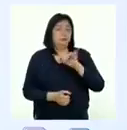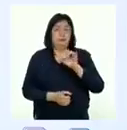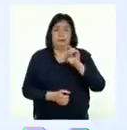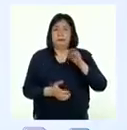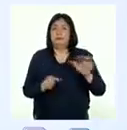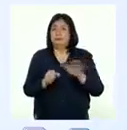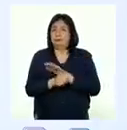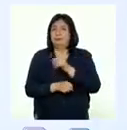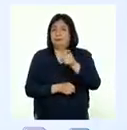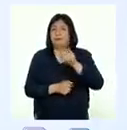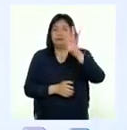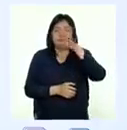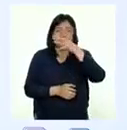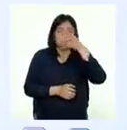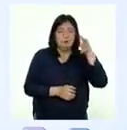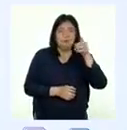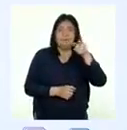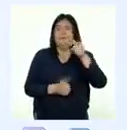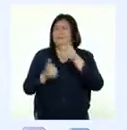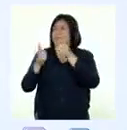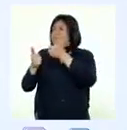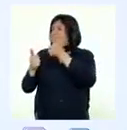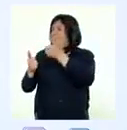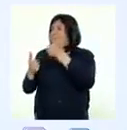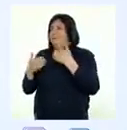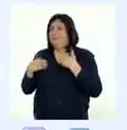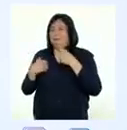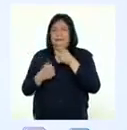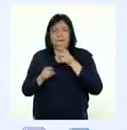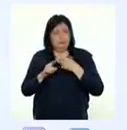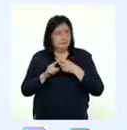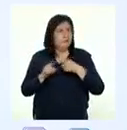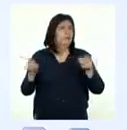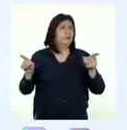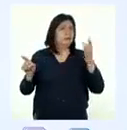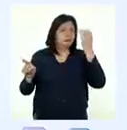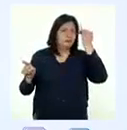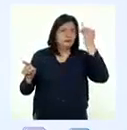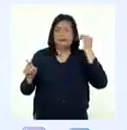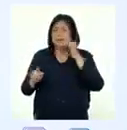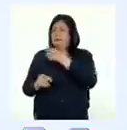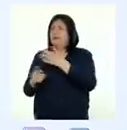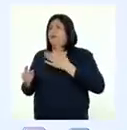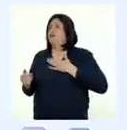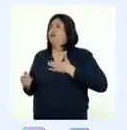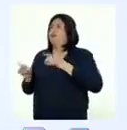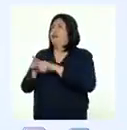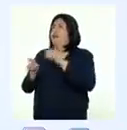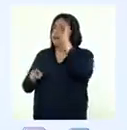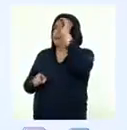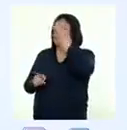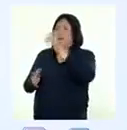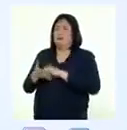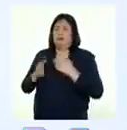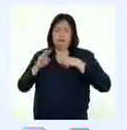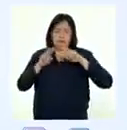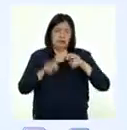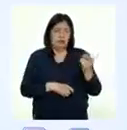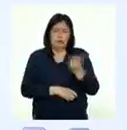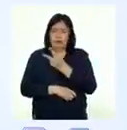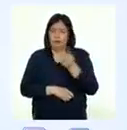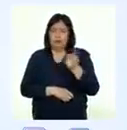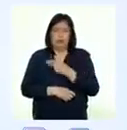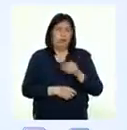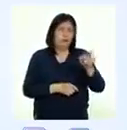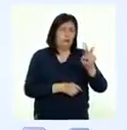ha completado su cuadro. Qué bueno tener puntos de vista diferentes. Yo también quiero dar mi opinión. Analizando ambos